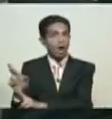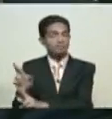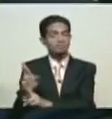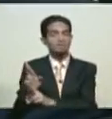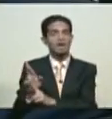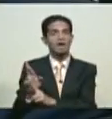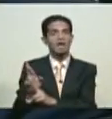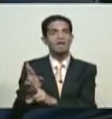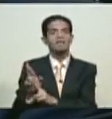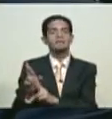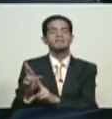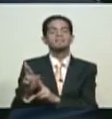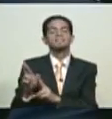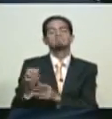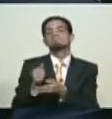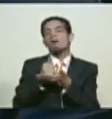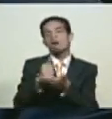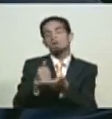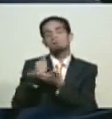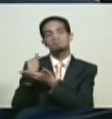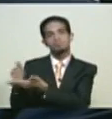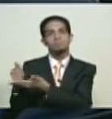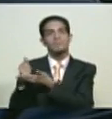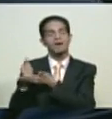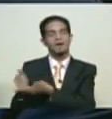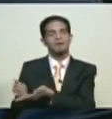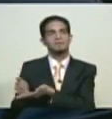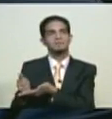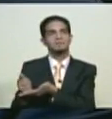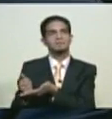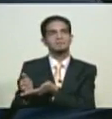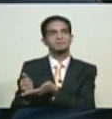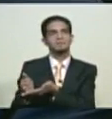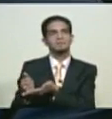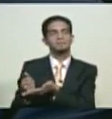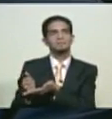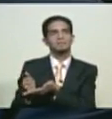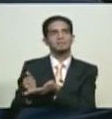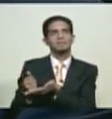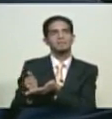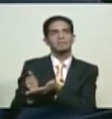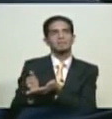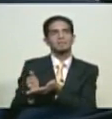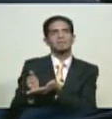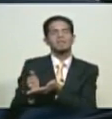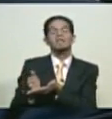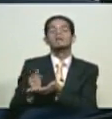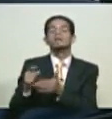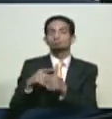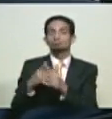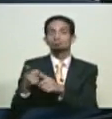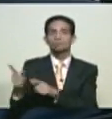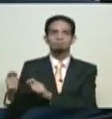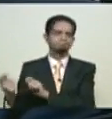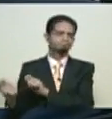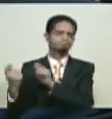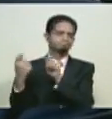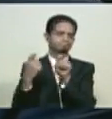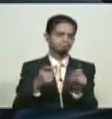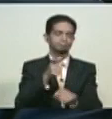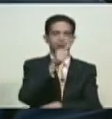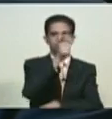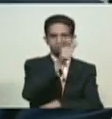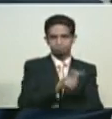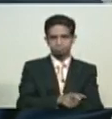emisoras de radio y televisión que usted comisionó a nuestro ministro del despacho y presidente de conatel jorge